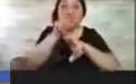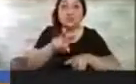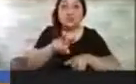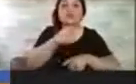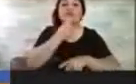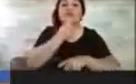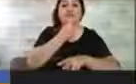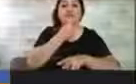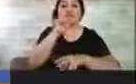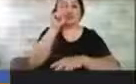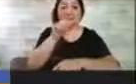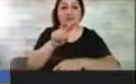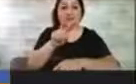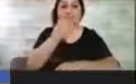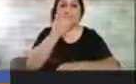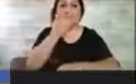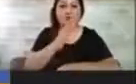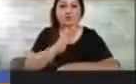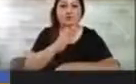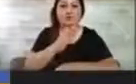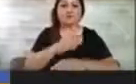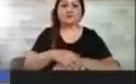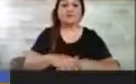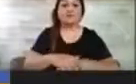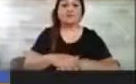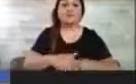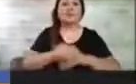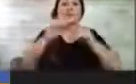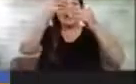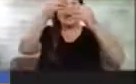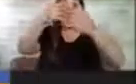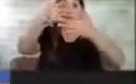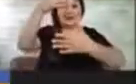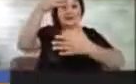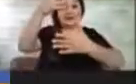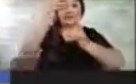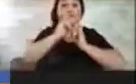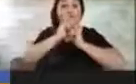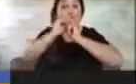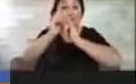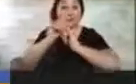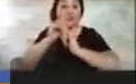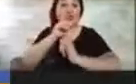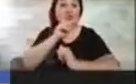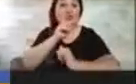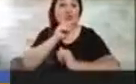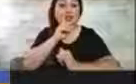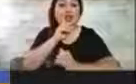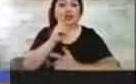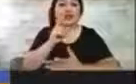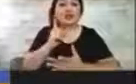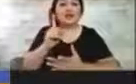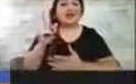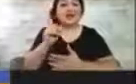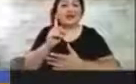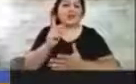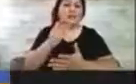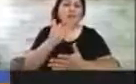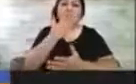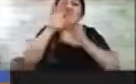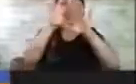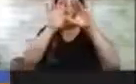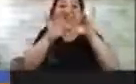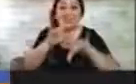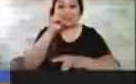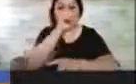leer. En cuanto al texto, en cuanto al contenido del texto, no hace falta complicarnos a la hora de escribir. No